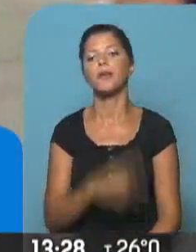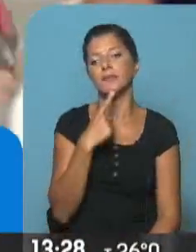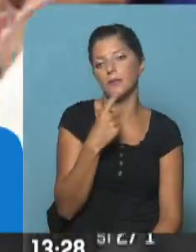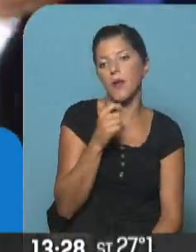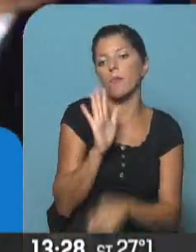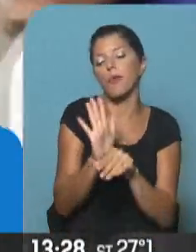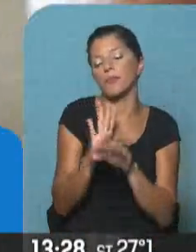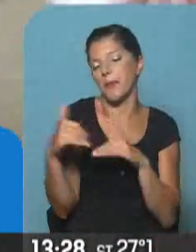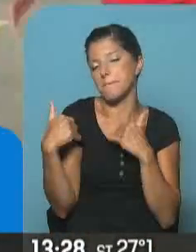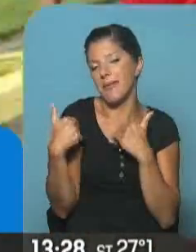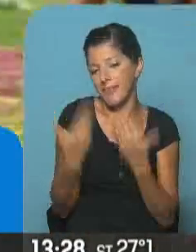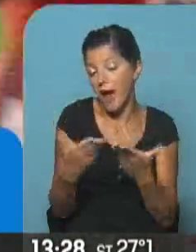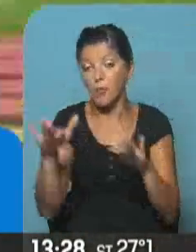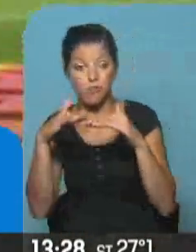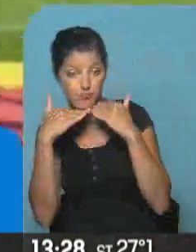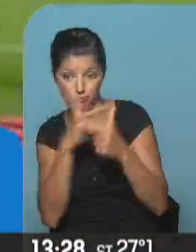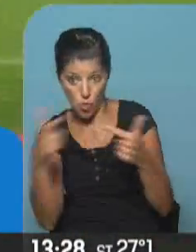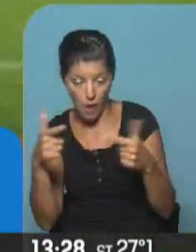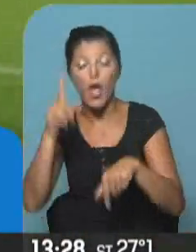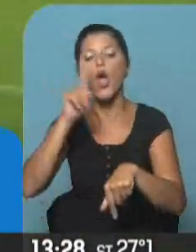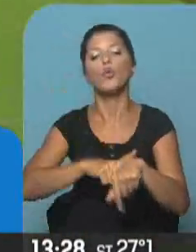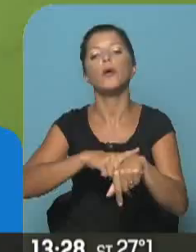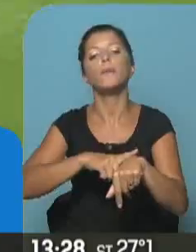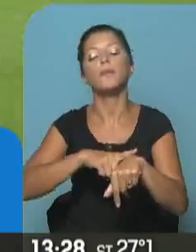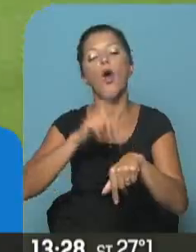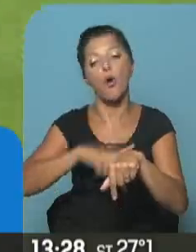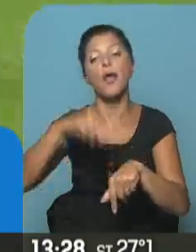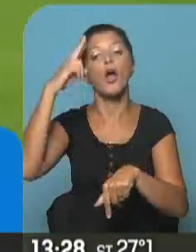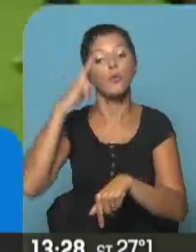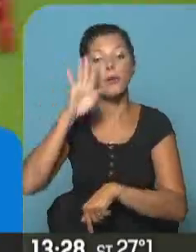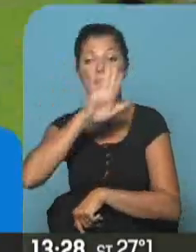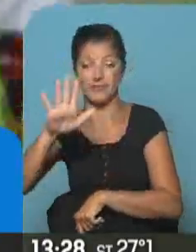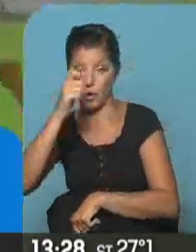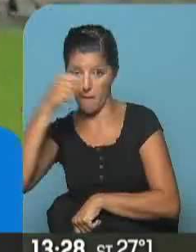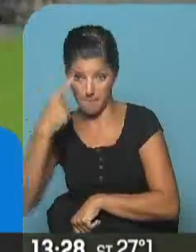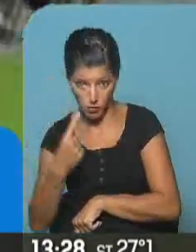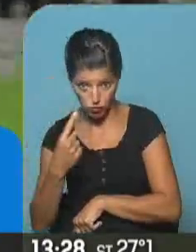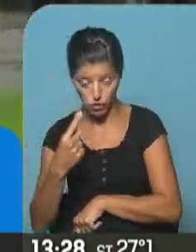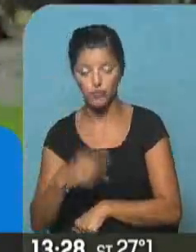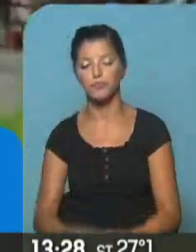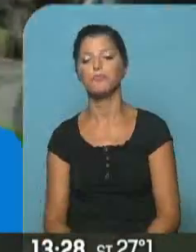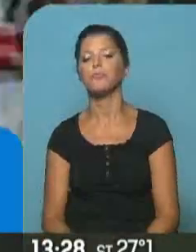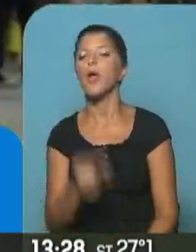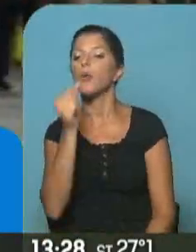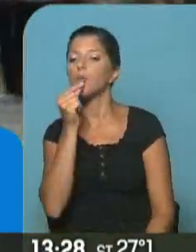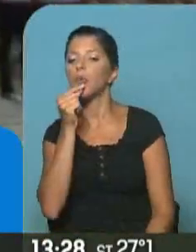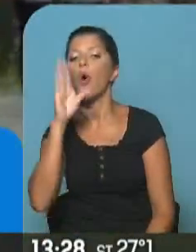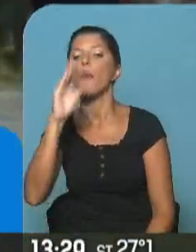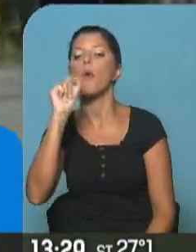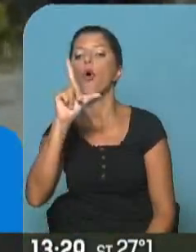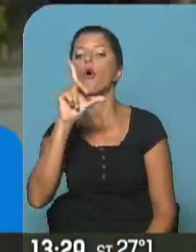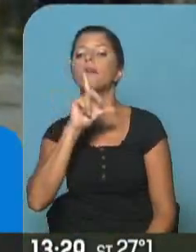ventaja, ¿no? Partido que se jugará 21:45. El estadio es el de Botafogo. Arbitraje del peruano